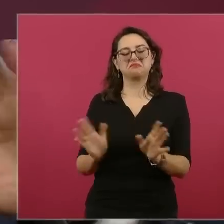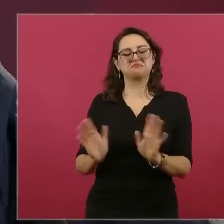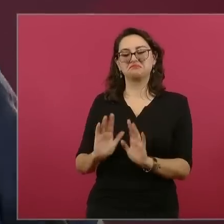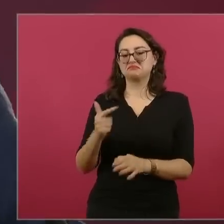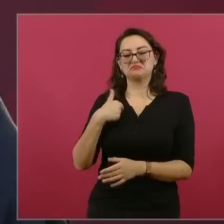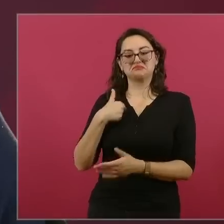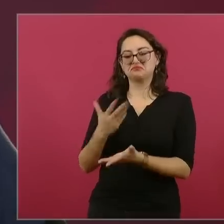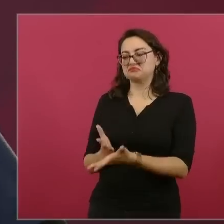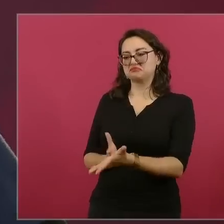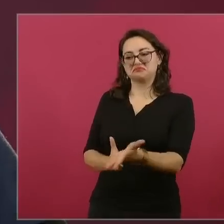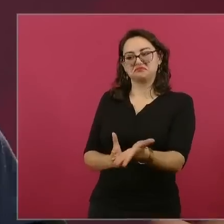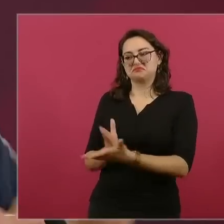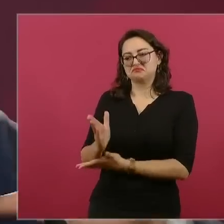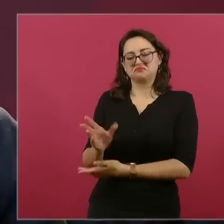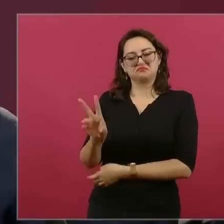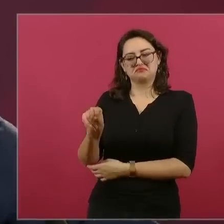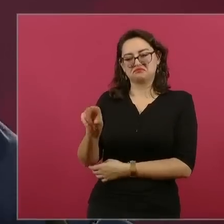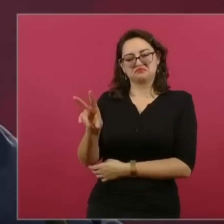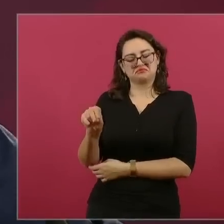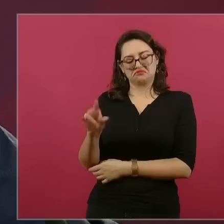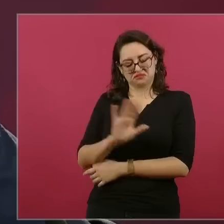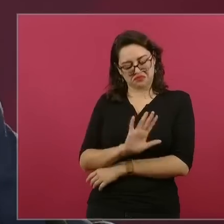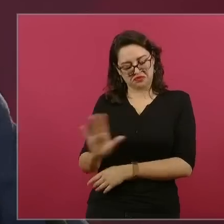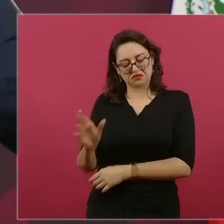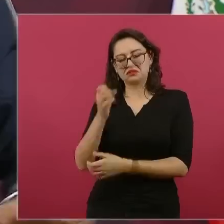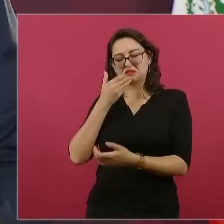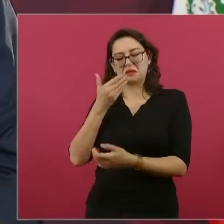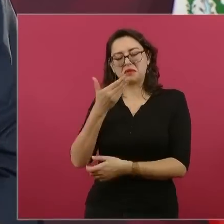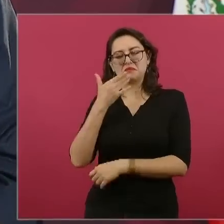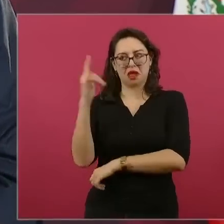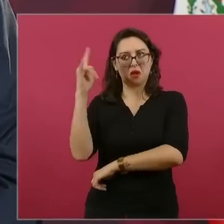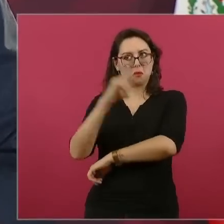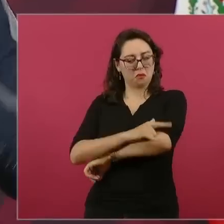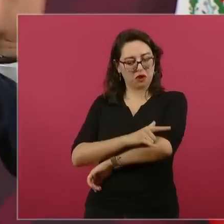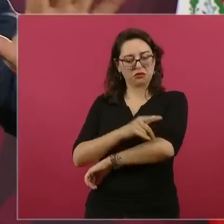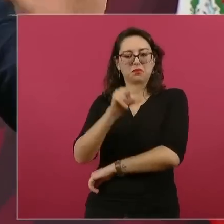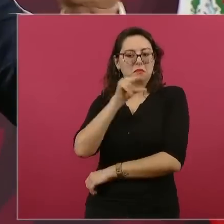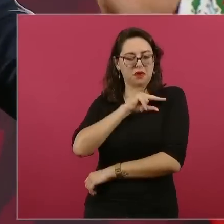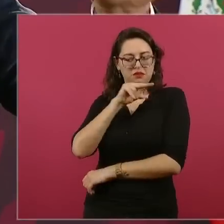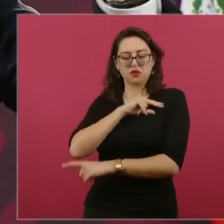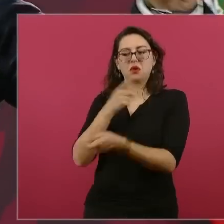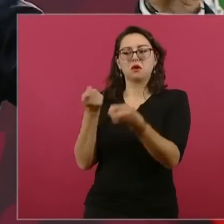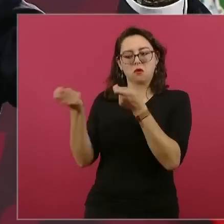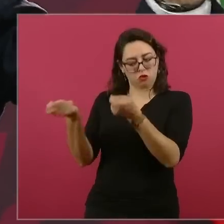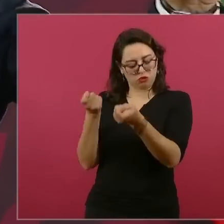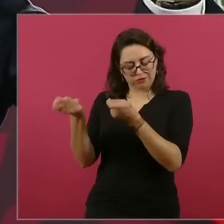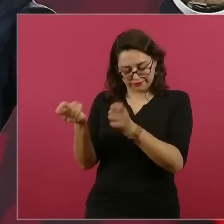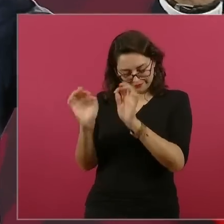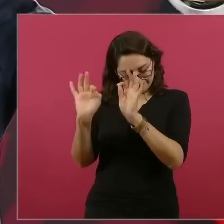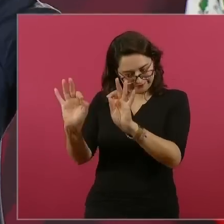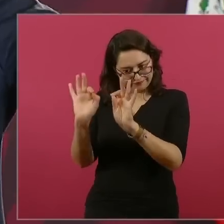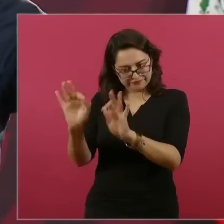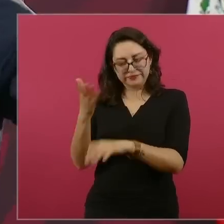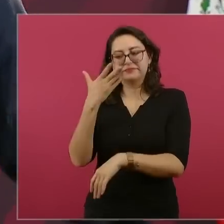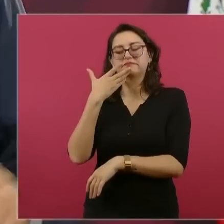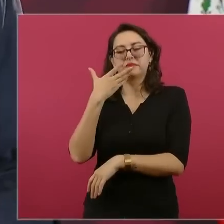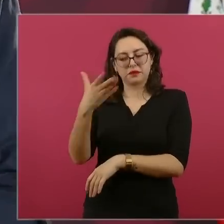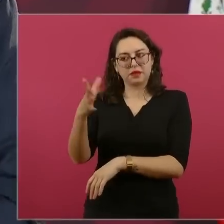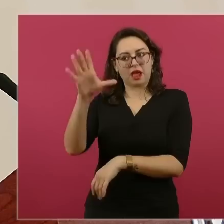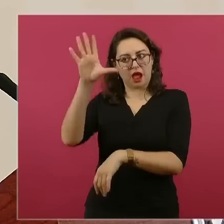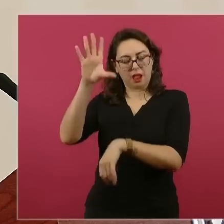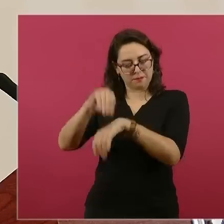que mantengan en buen estado los aeropuertos y que cumplan con las